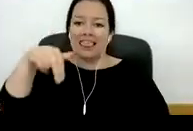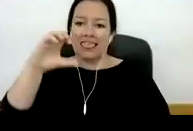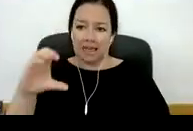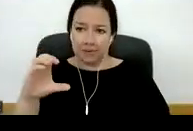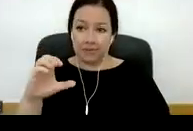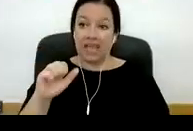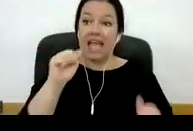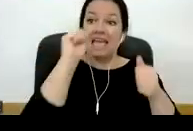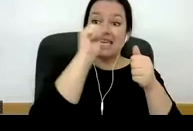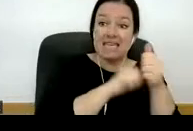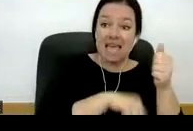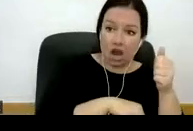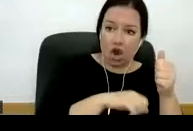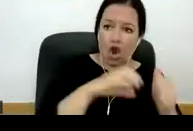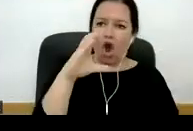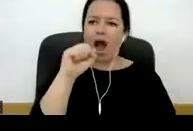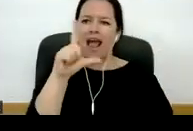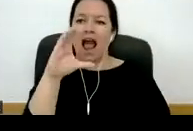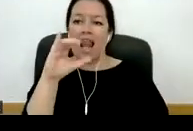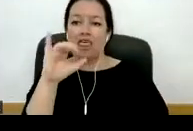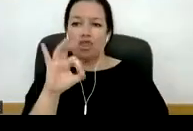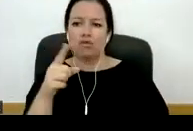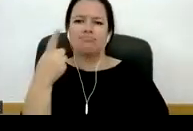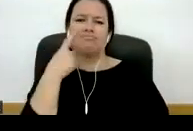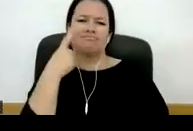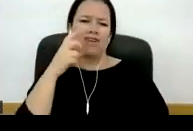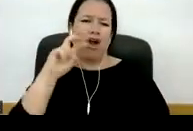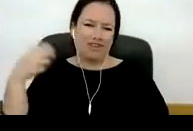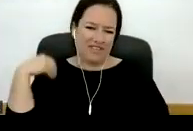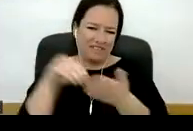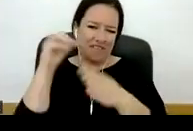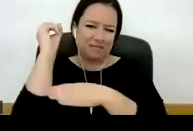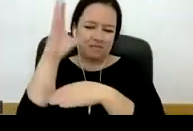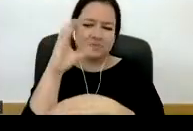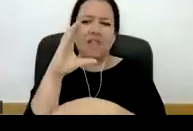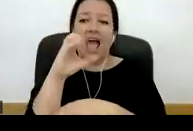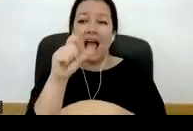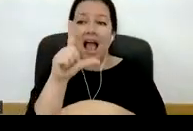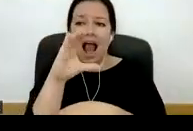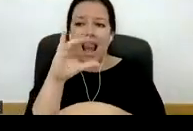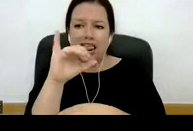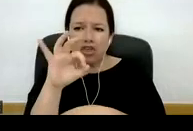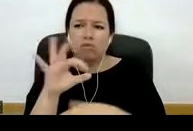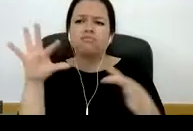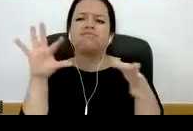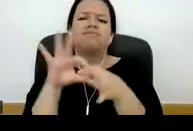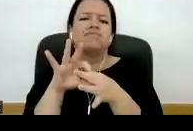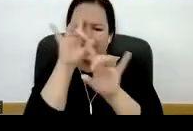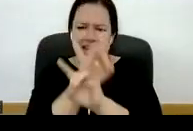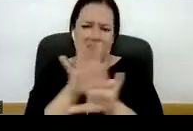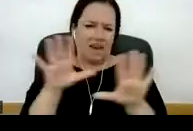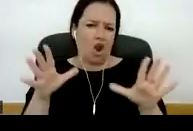Calcio y hierro, calcio lo hemos visto que en otros webinars está claramente asociada a la